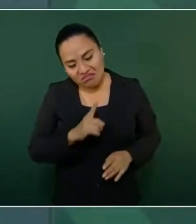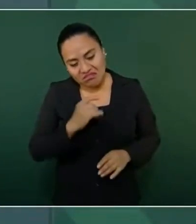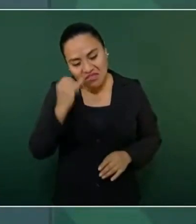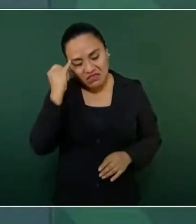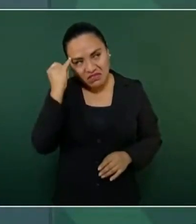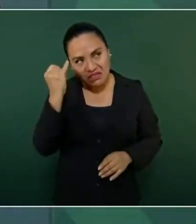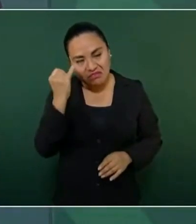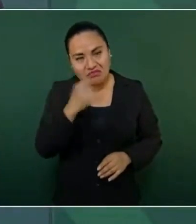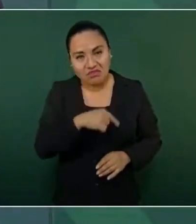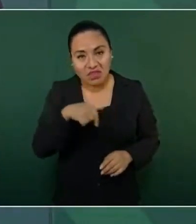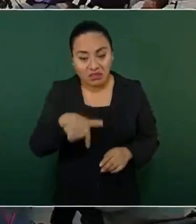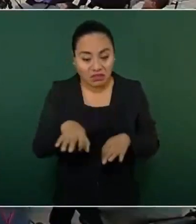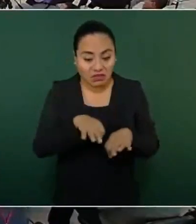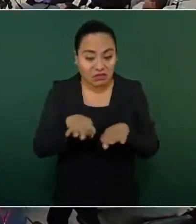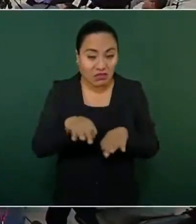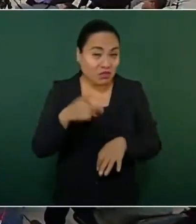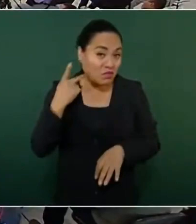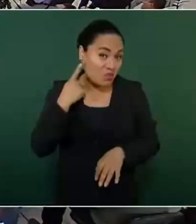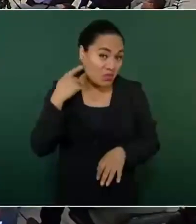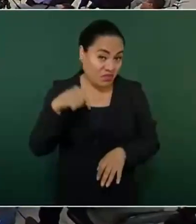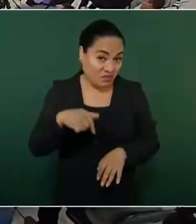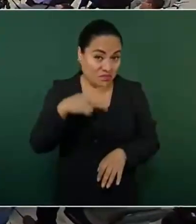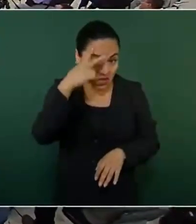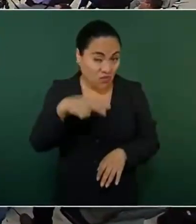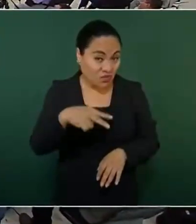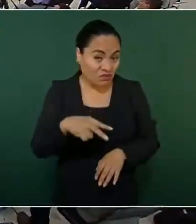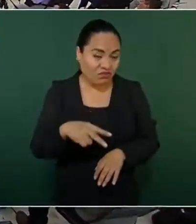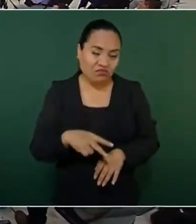nuestras políticas. Y